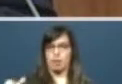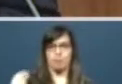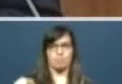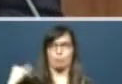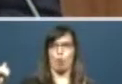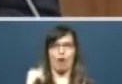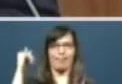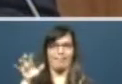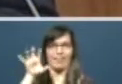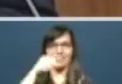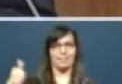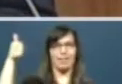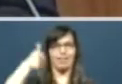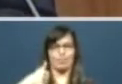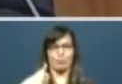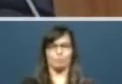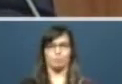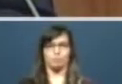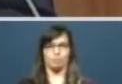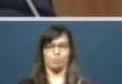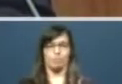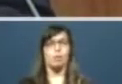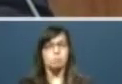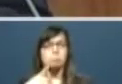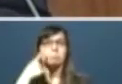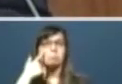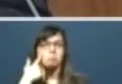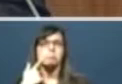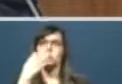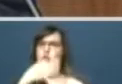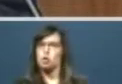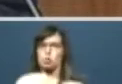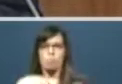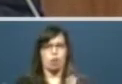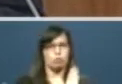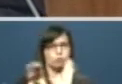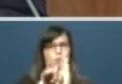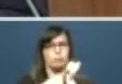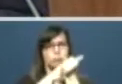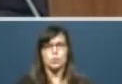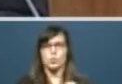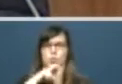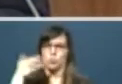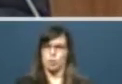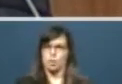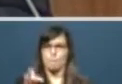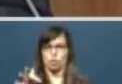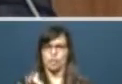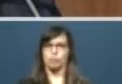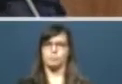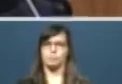jefatura del estado por cierto desde una normalidad constitucional muy valiosa y positiva